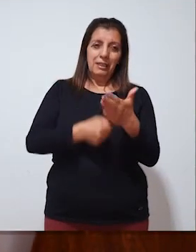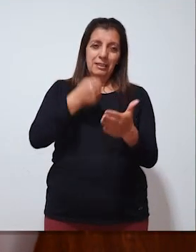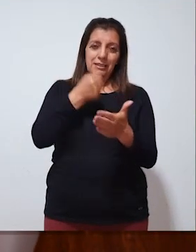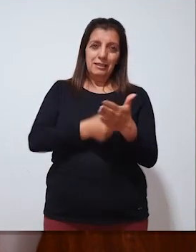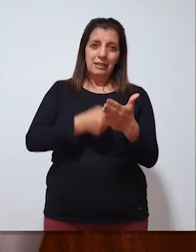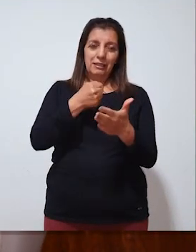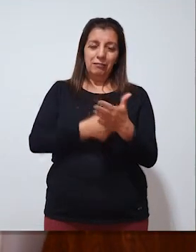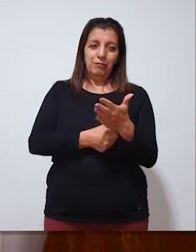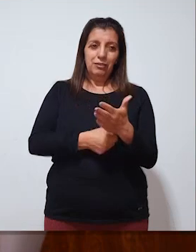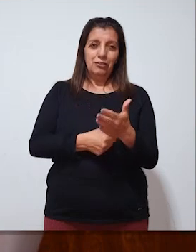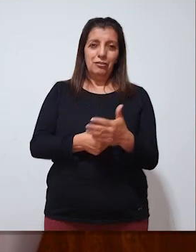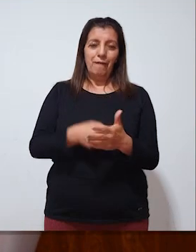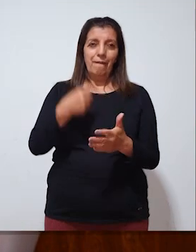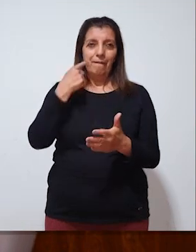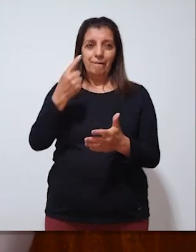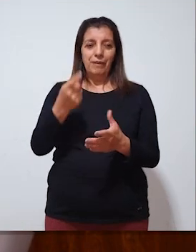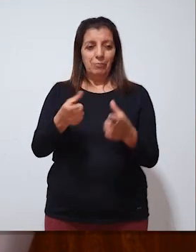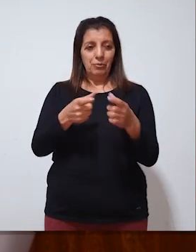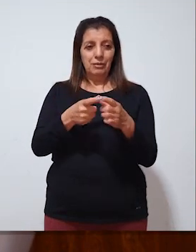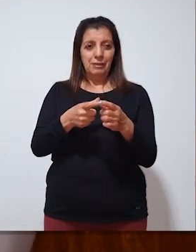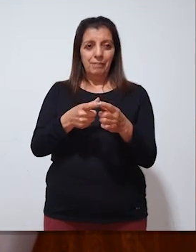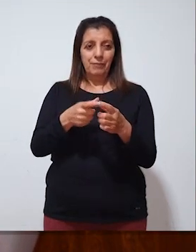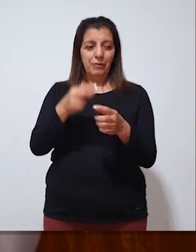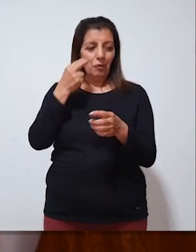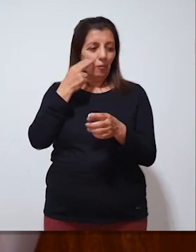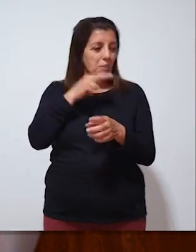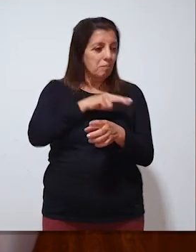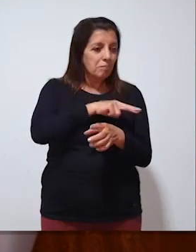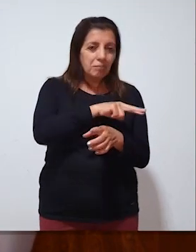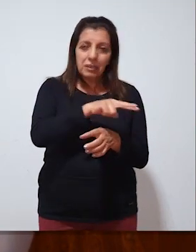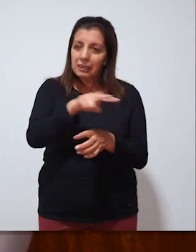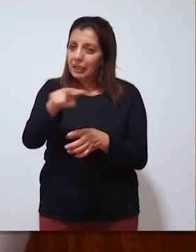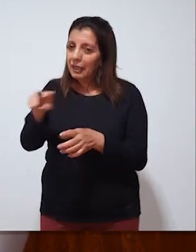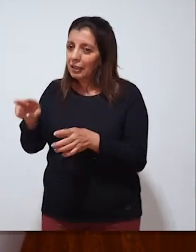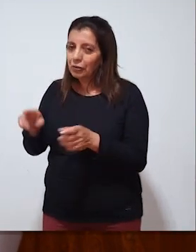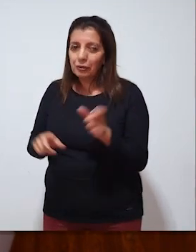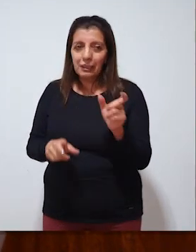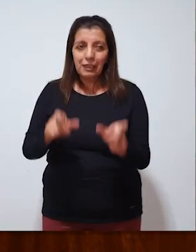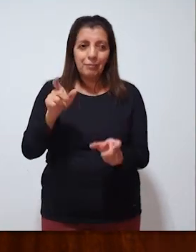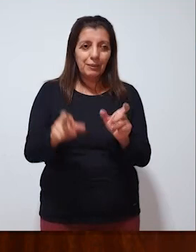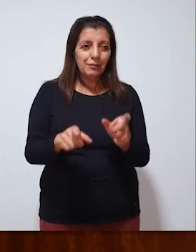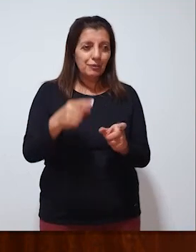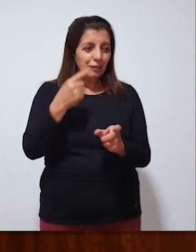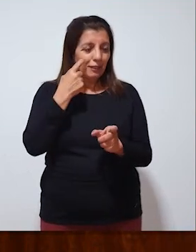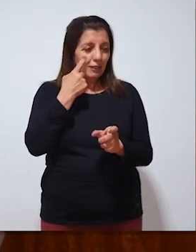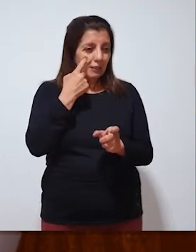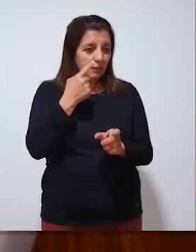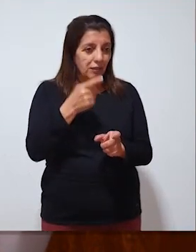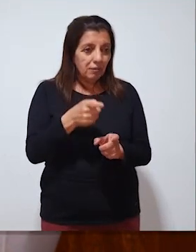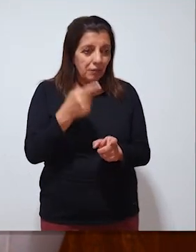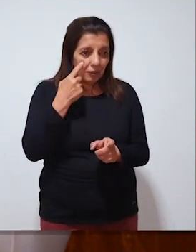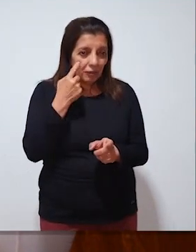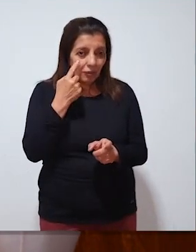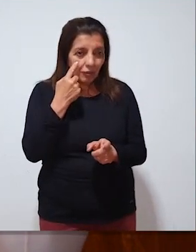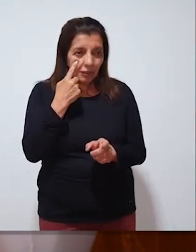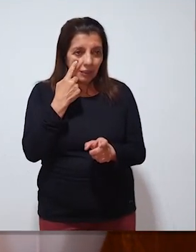y santo. Dirige tu mirada sobre la ofrenda de tu Iglesia y reconoce en ella la víctima por cuya